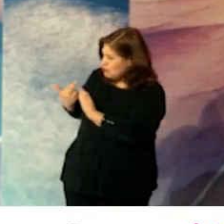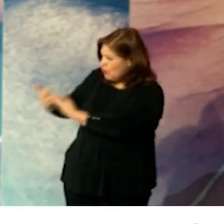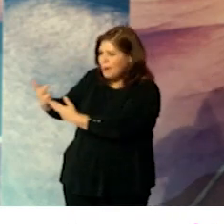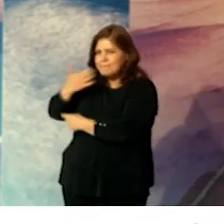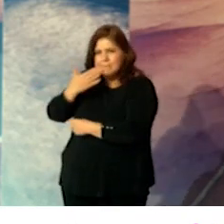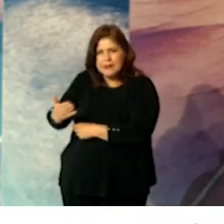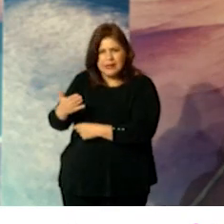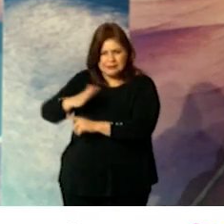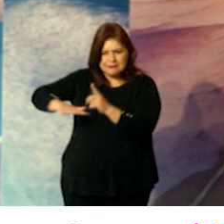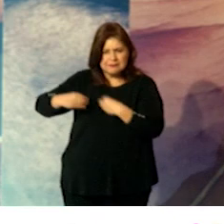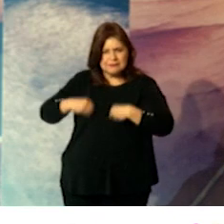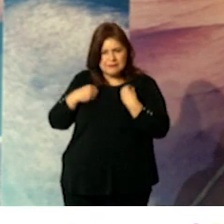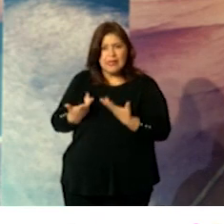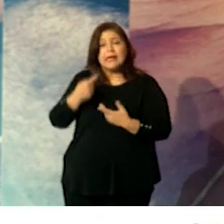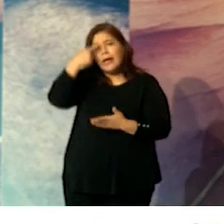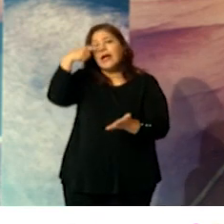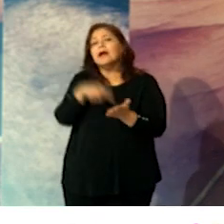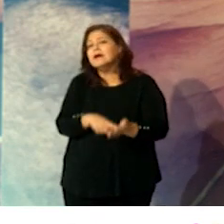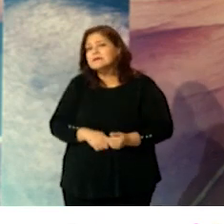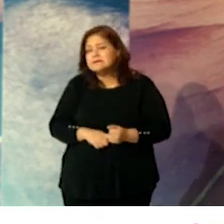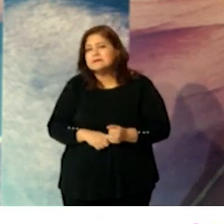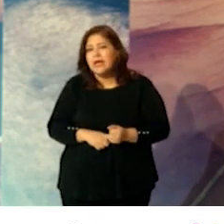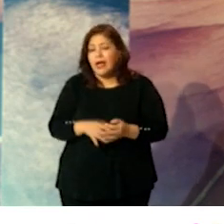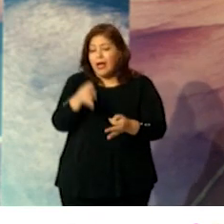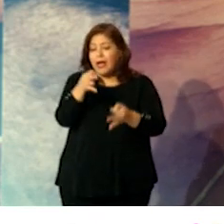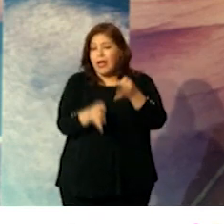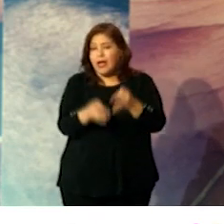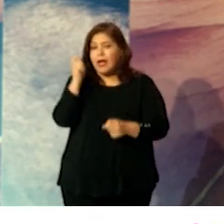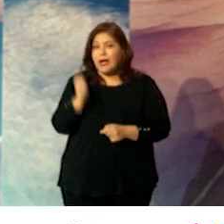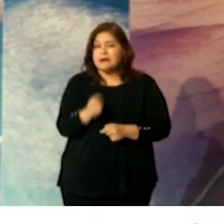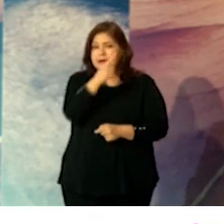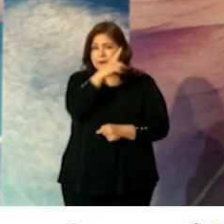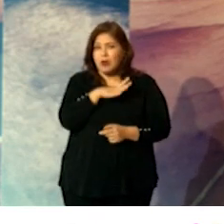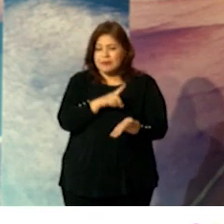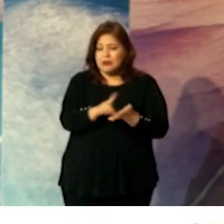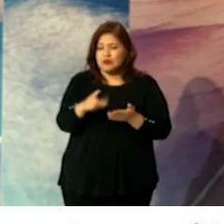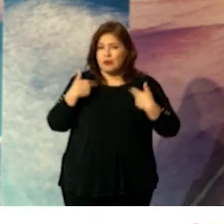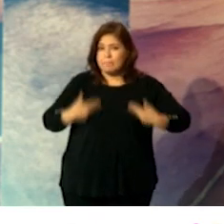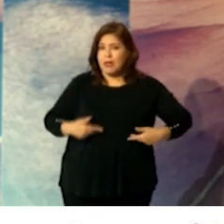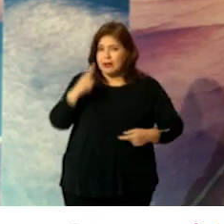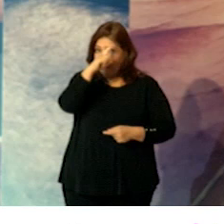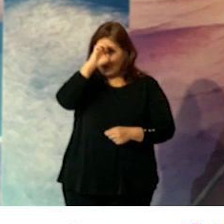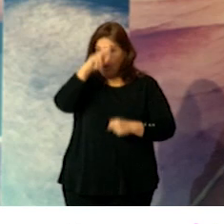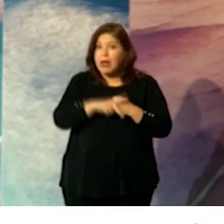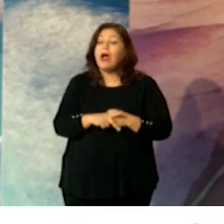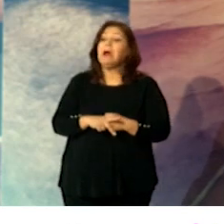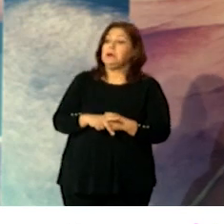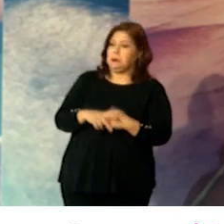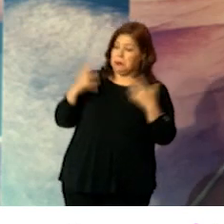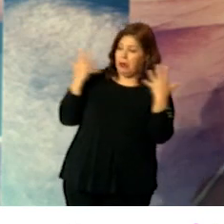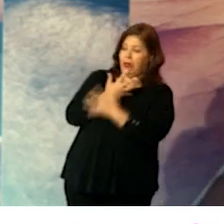¿Y qué creen? La Corte Europea de Derechos Humanos les dio la razón. Es